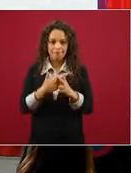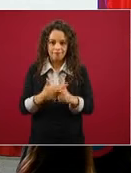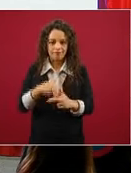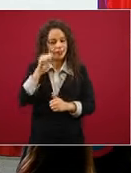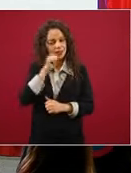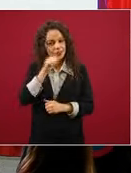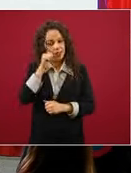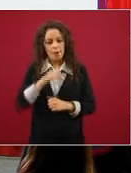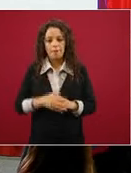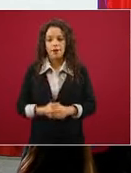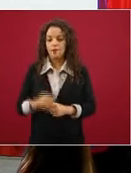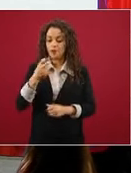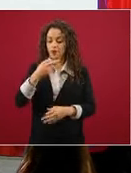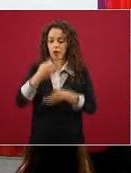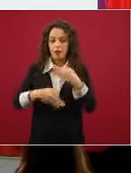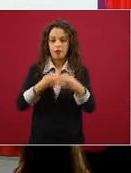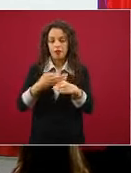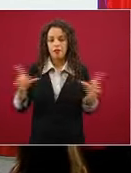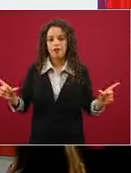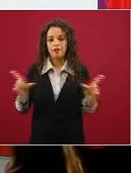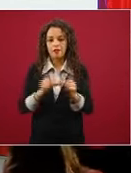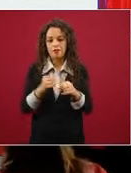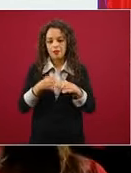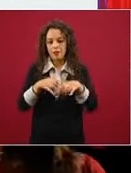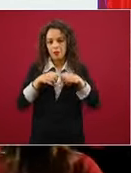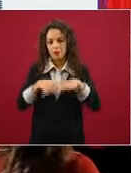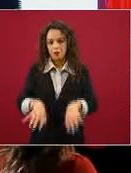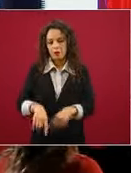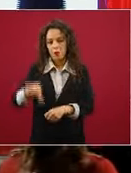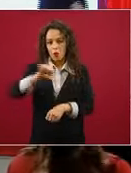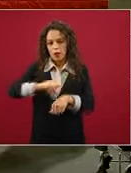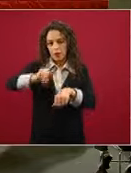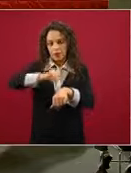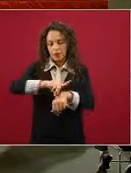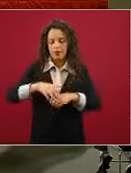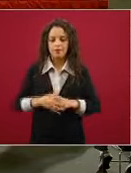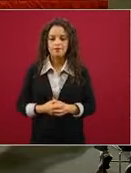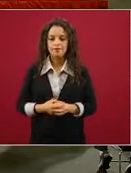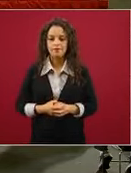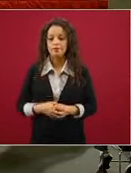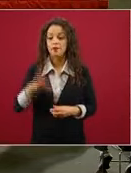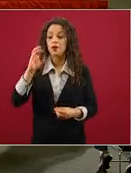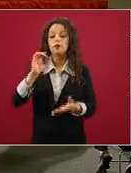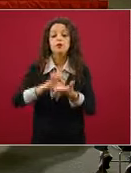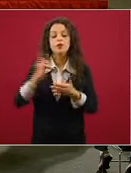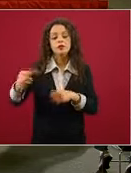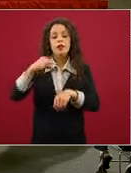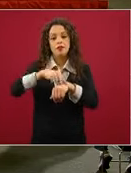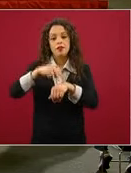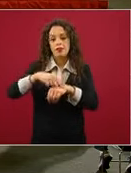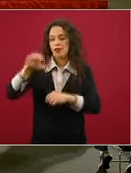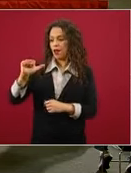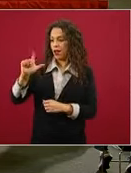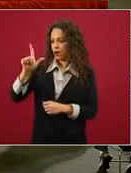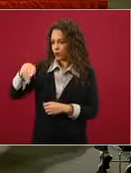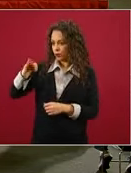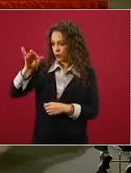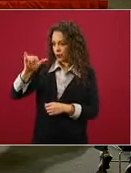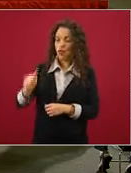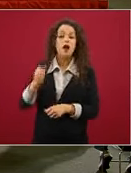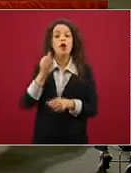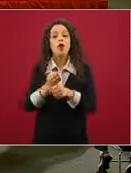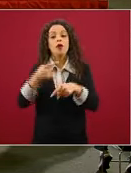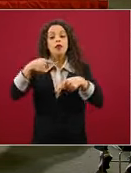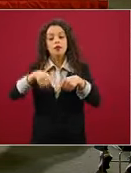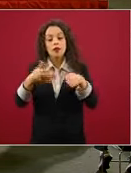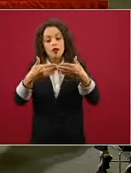entidad. Sería la presentación del escenario para esta noche. Gracias, doctor José Luis Salomía. Pues vamos a abrir a